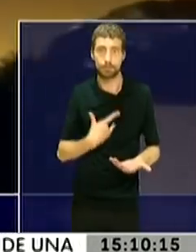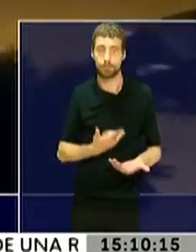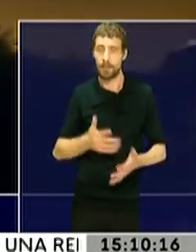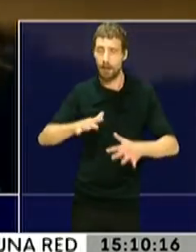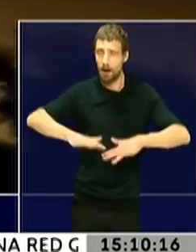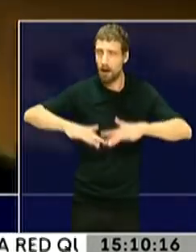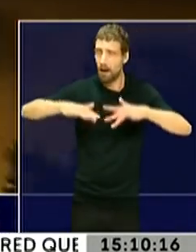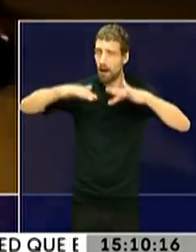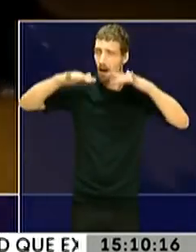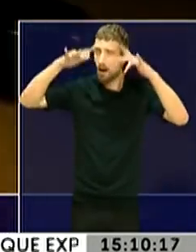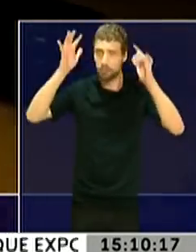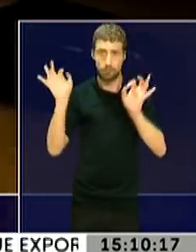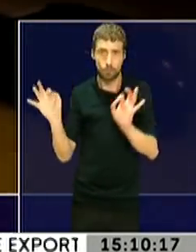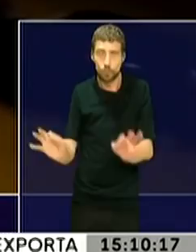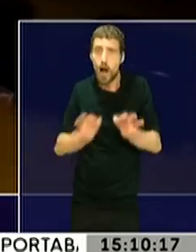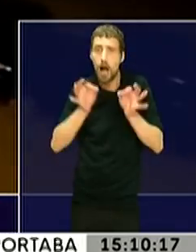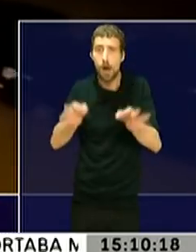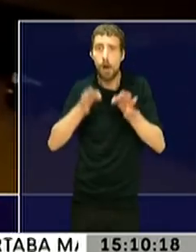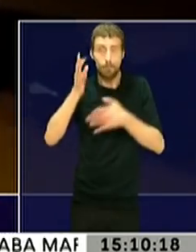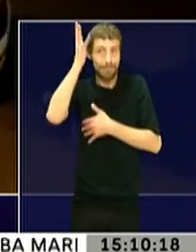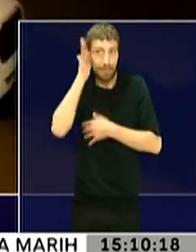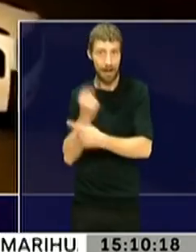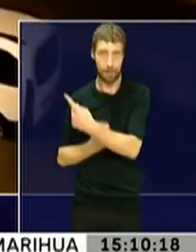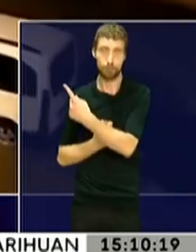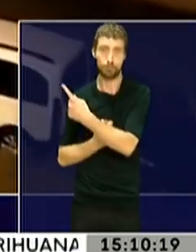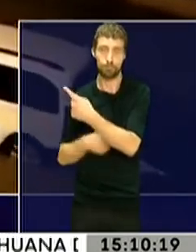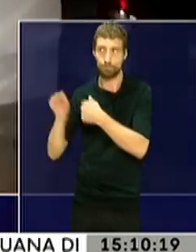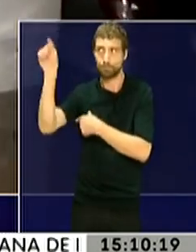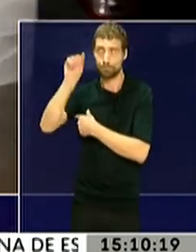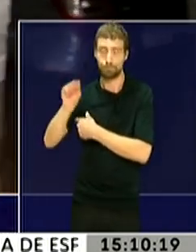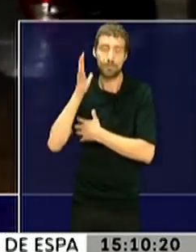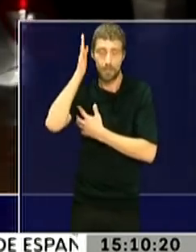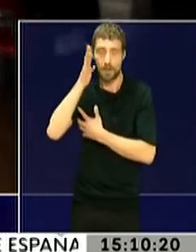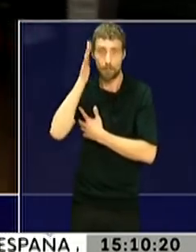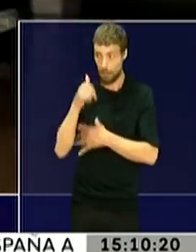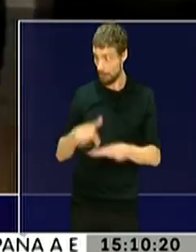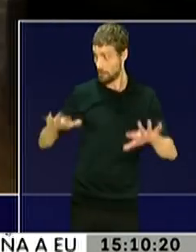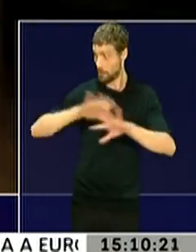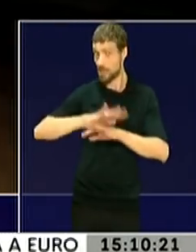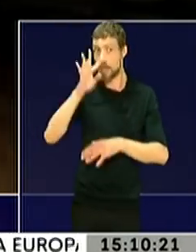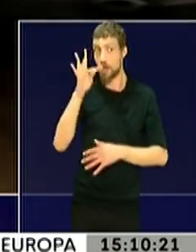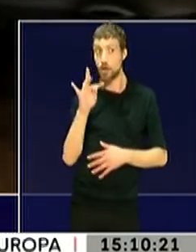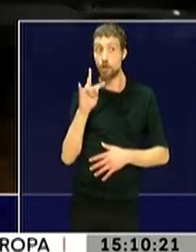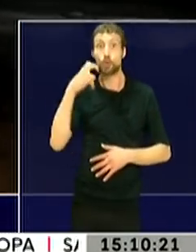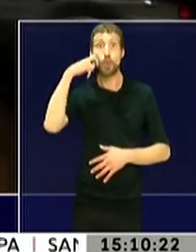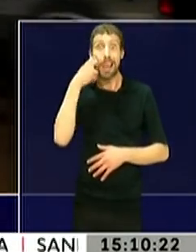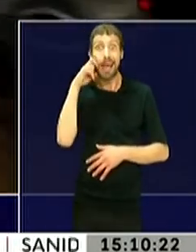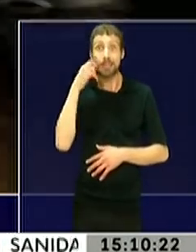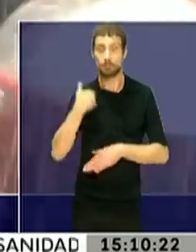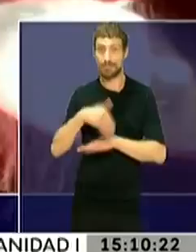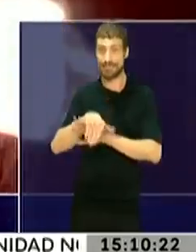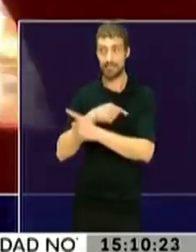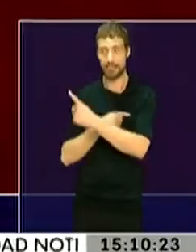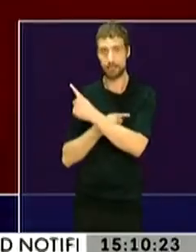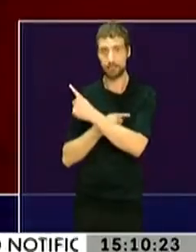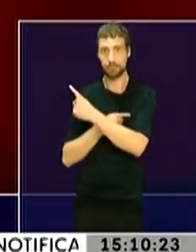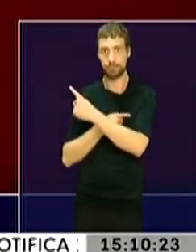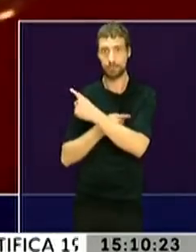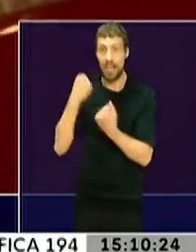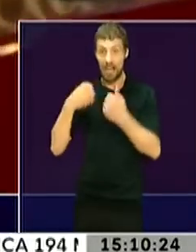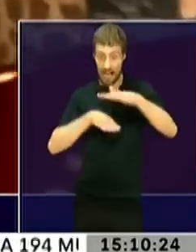constante también en varios puntos de Navarra. Así estaban esta noche las calles de Tudela y así han quedado algunos garajes. Y